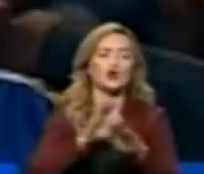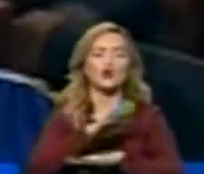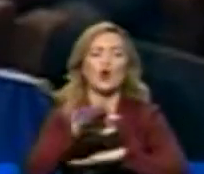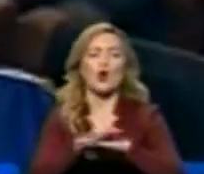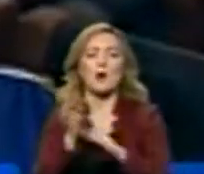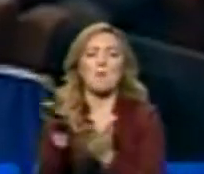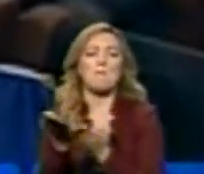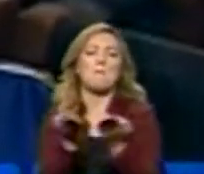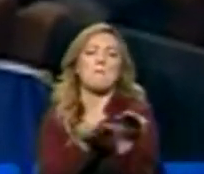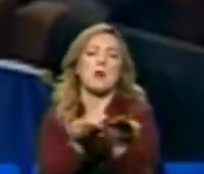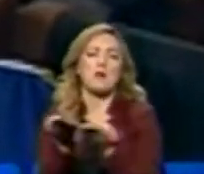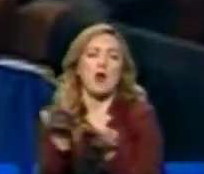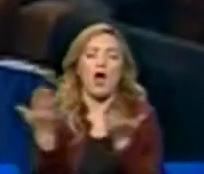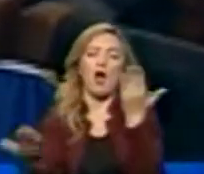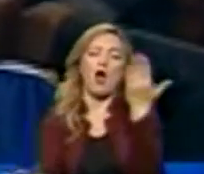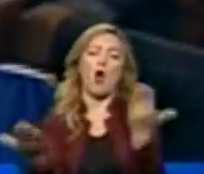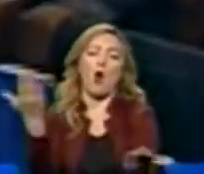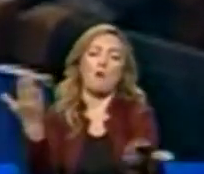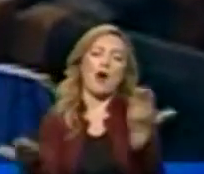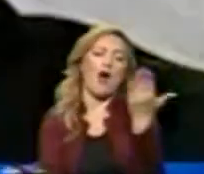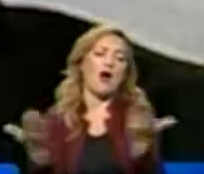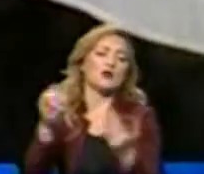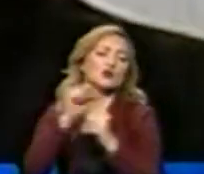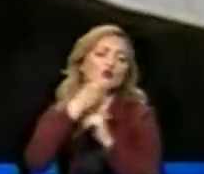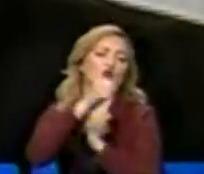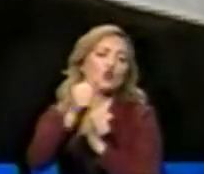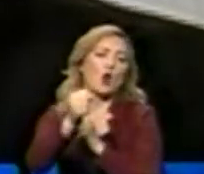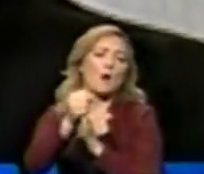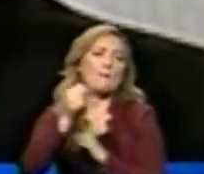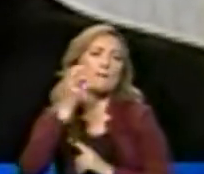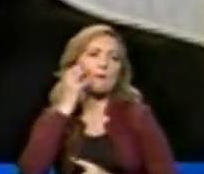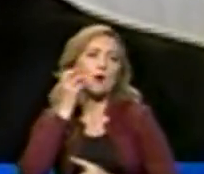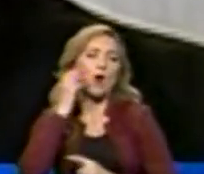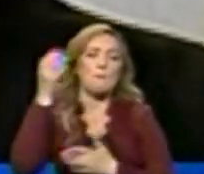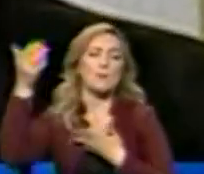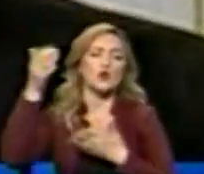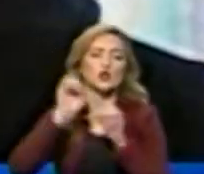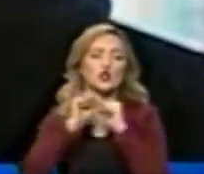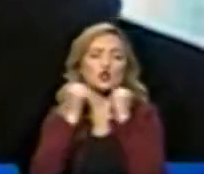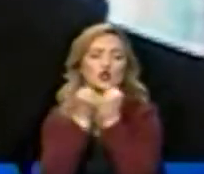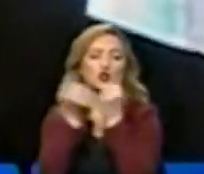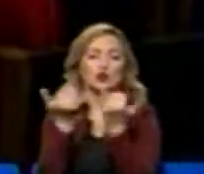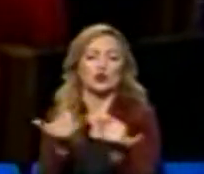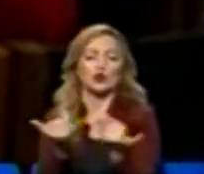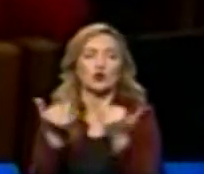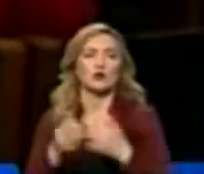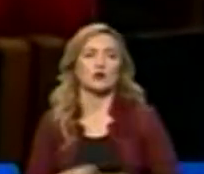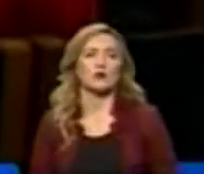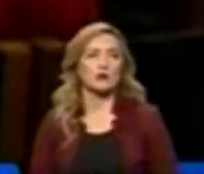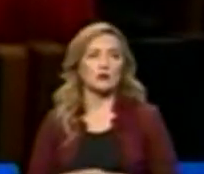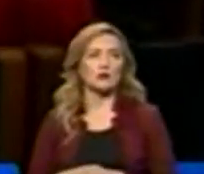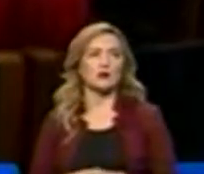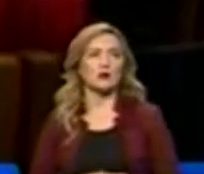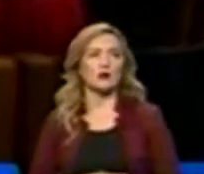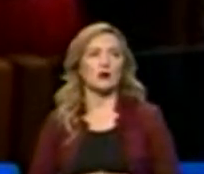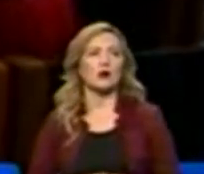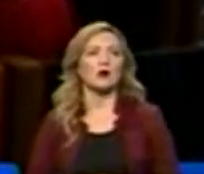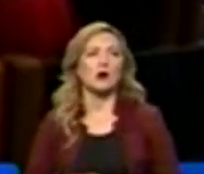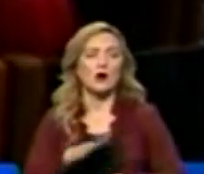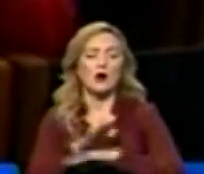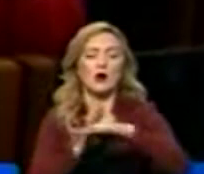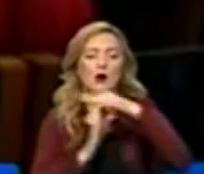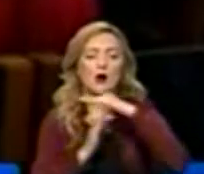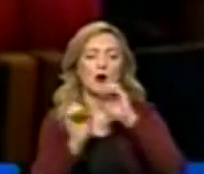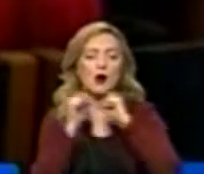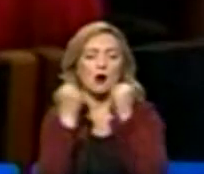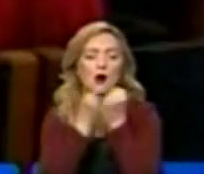y compararlos con situaciones y vivencias políticas y sociales actuales siempre enmarcadas en la paz social